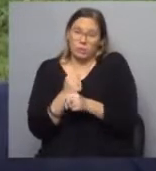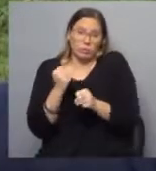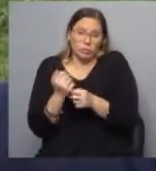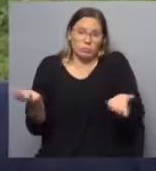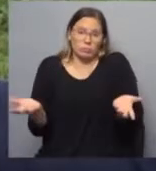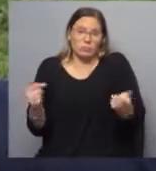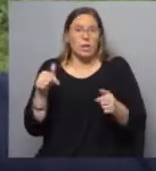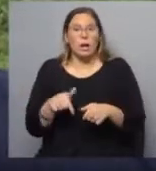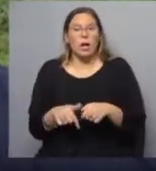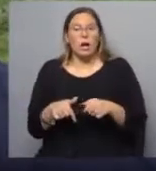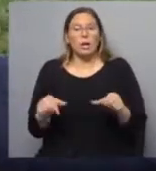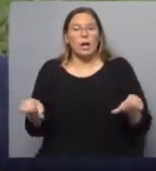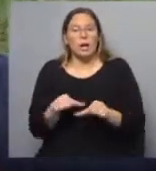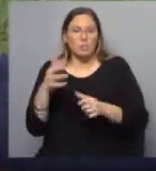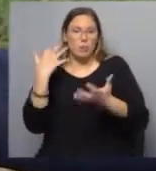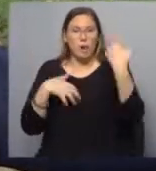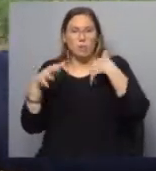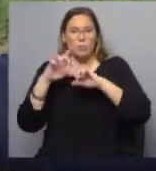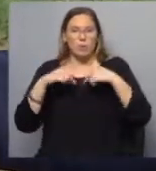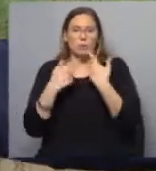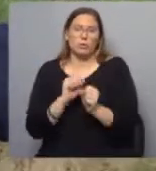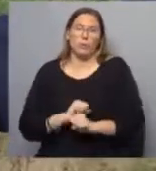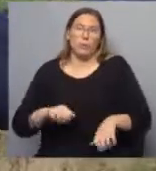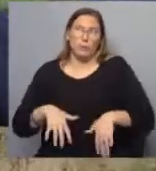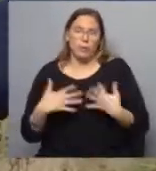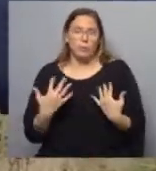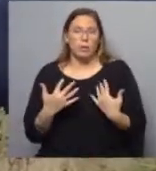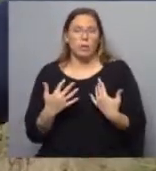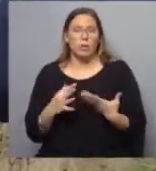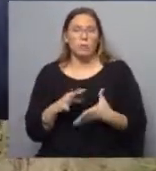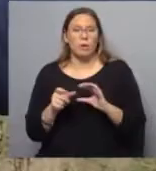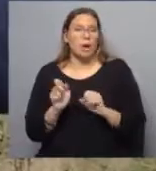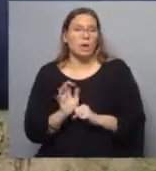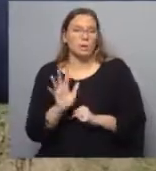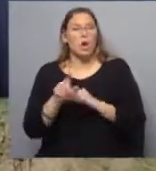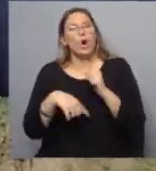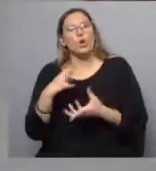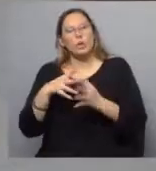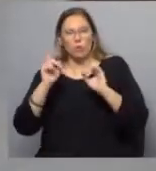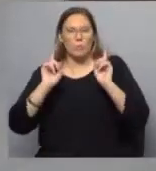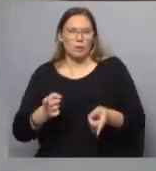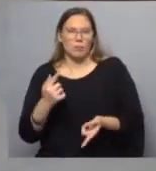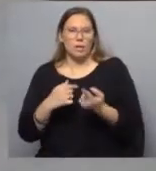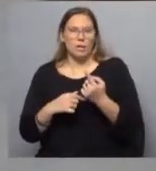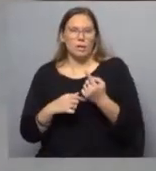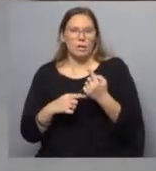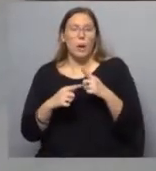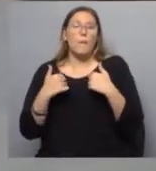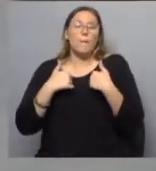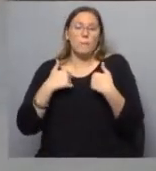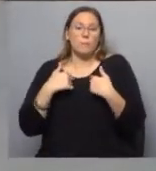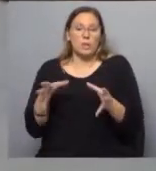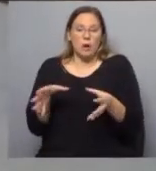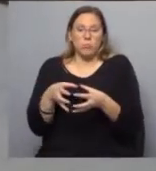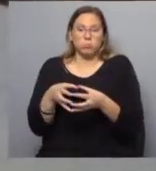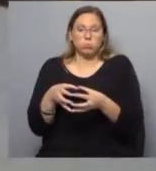Y bueno, acá nos fabricamos nuestros animalitos como podemos, y la modalidad es así, hay otros estilos también. Y mi categoría